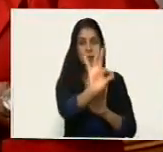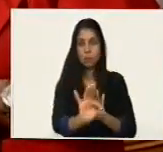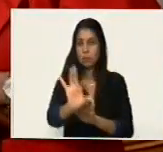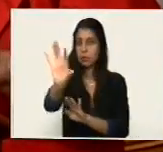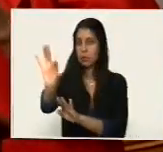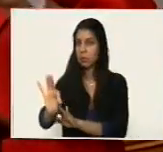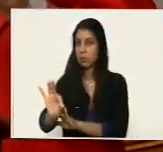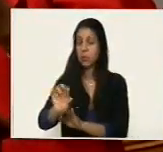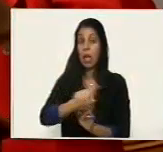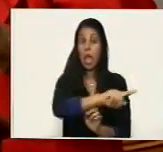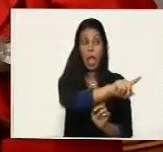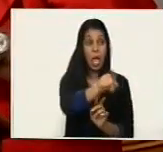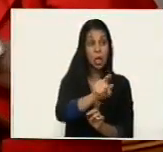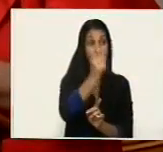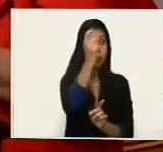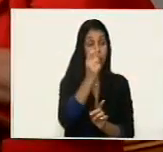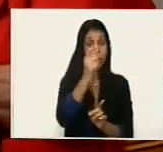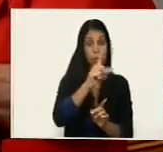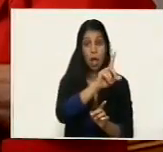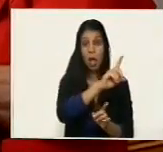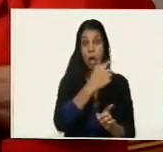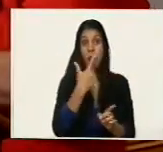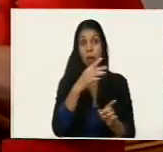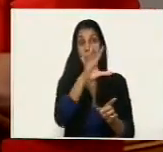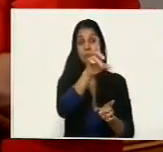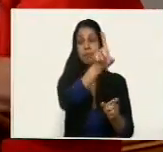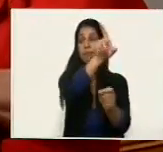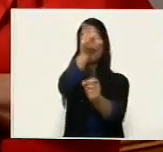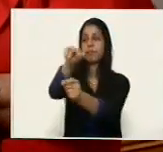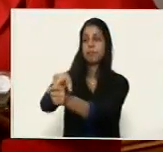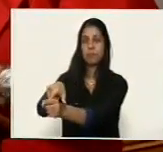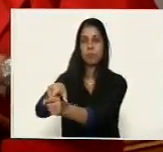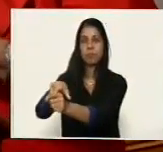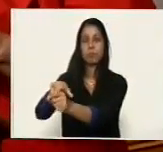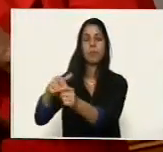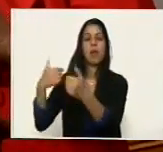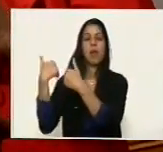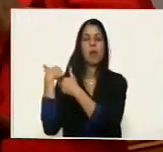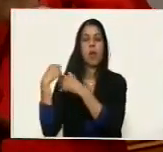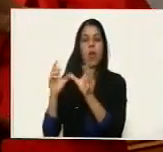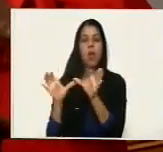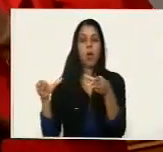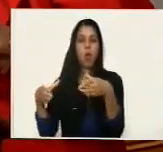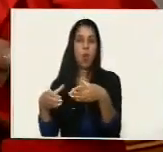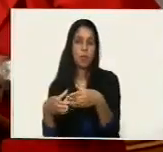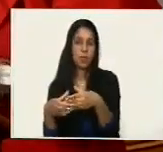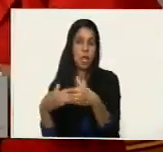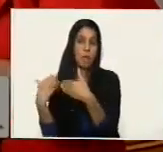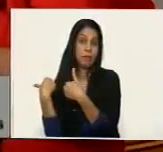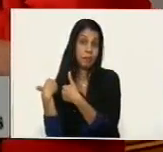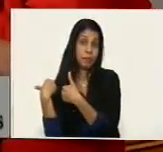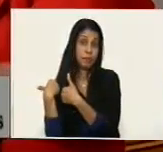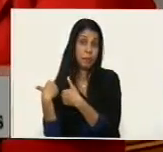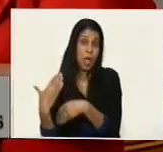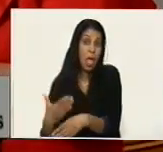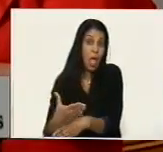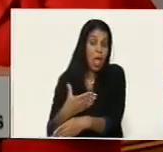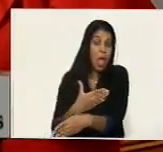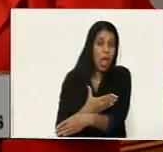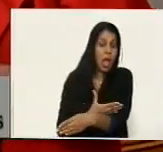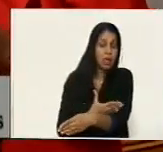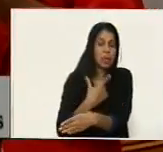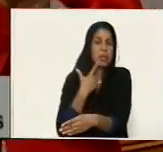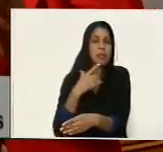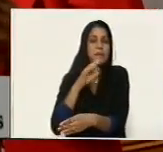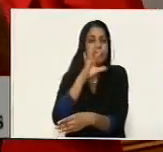parte del Comité de Evaluación y Méritos, que es un paso previo a la designación